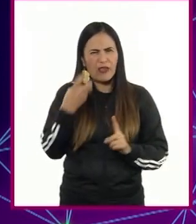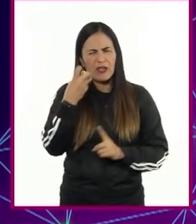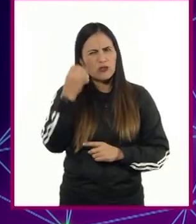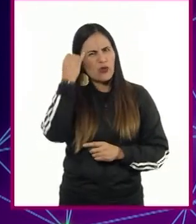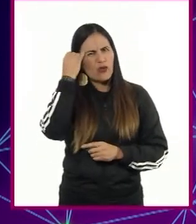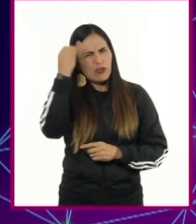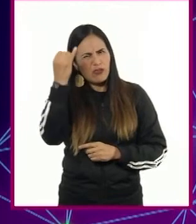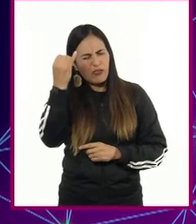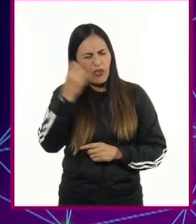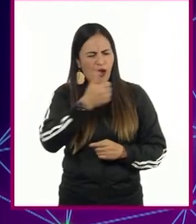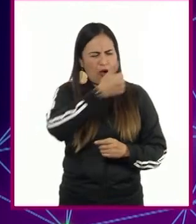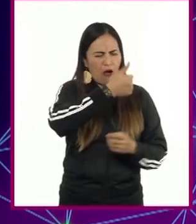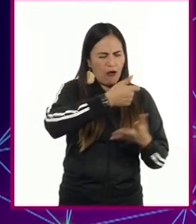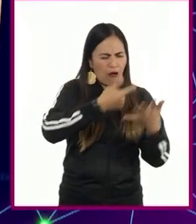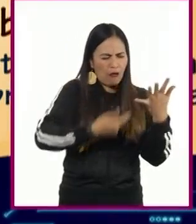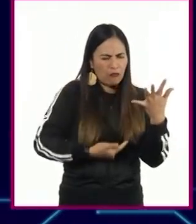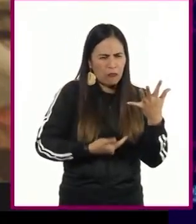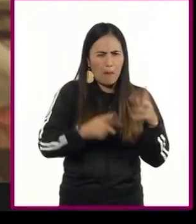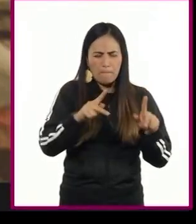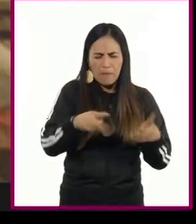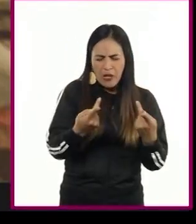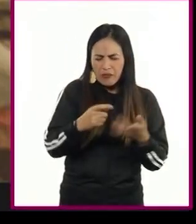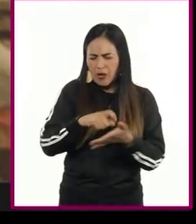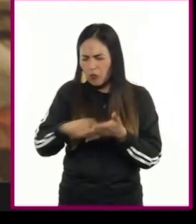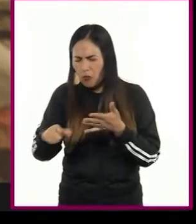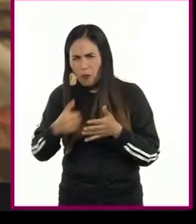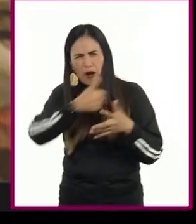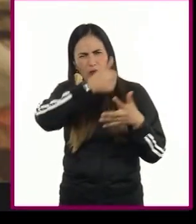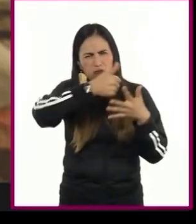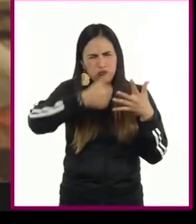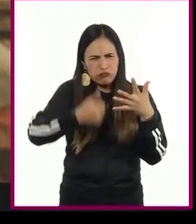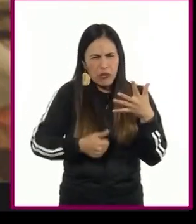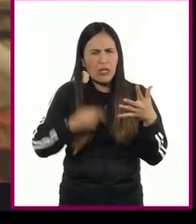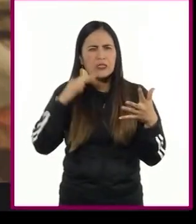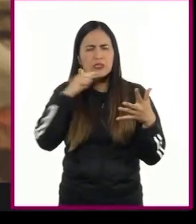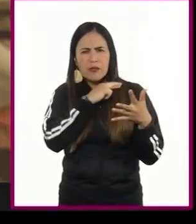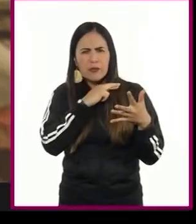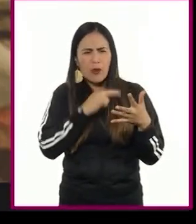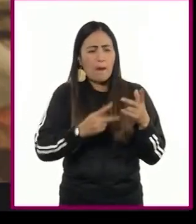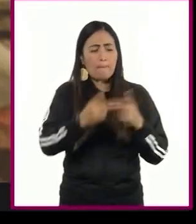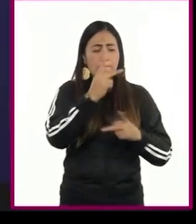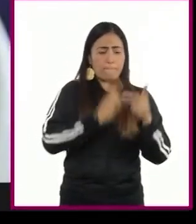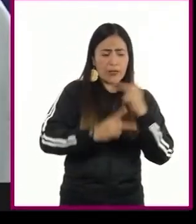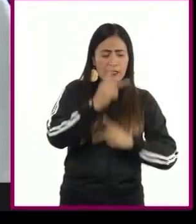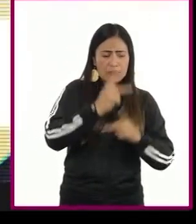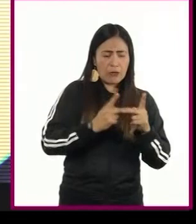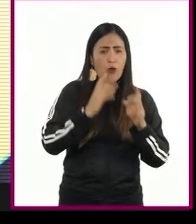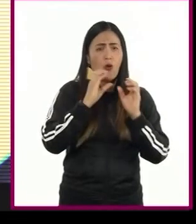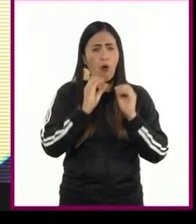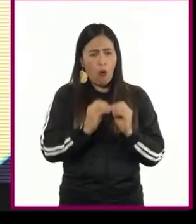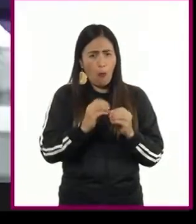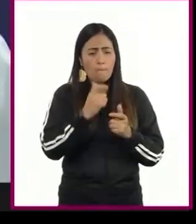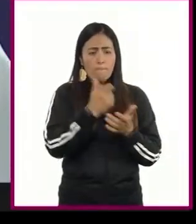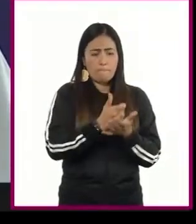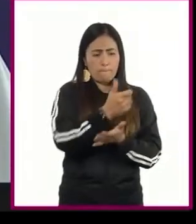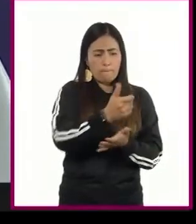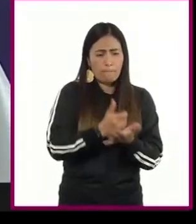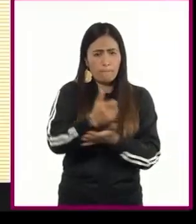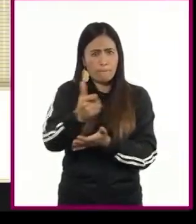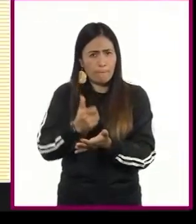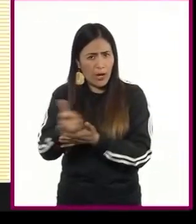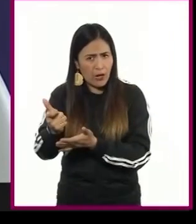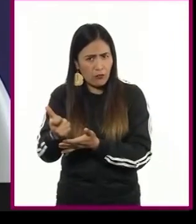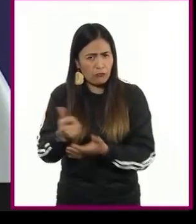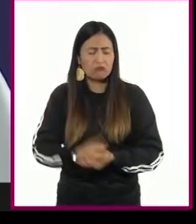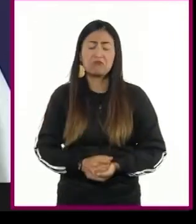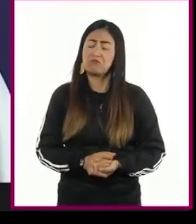cada movimiento con rapidez, tanto para débito como para el crédito. En verdad, maestro, me queda